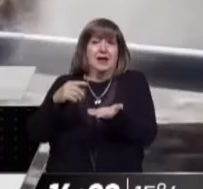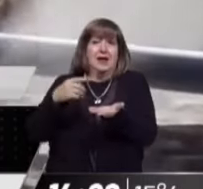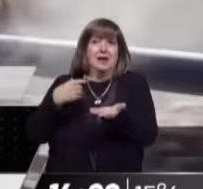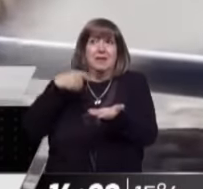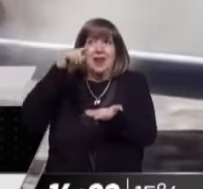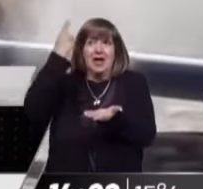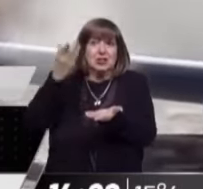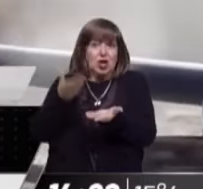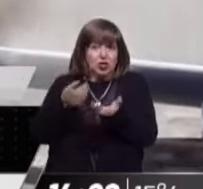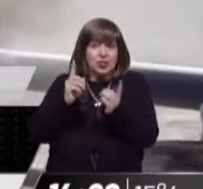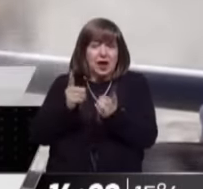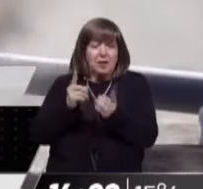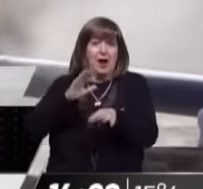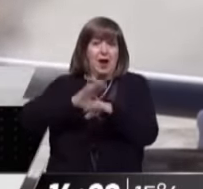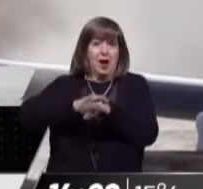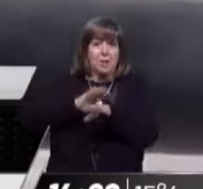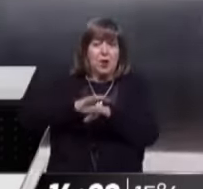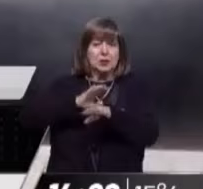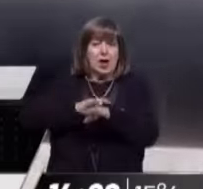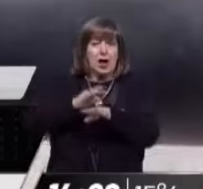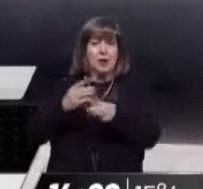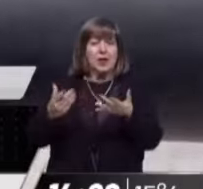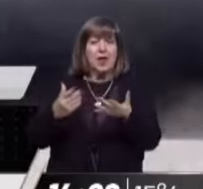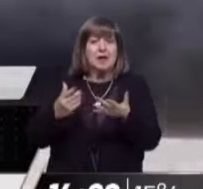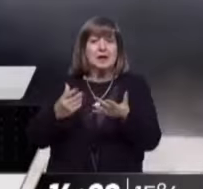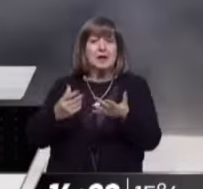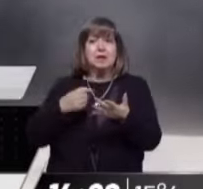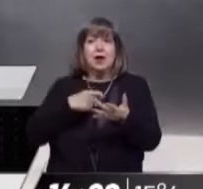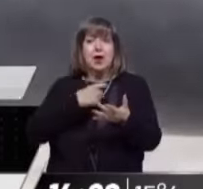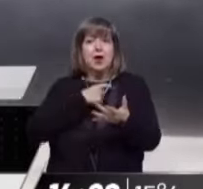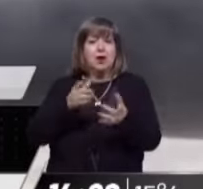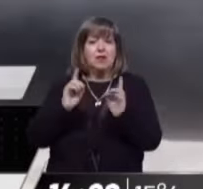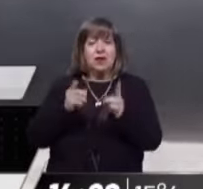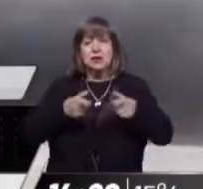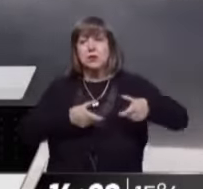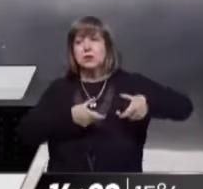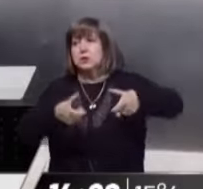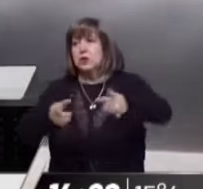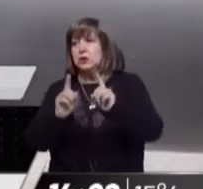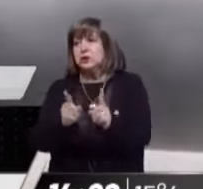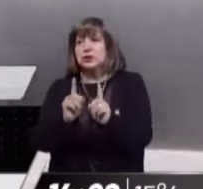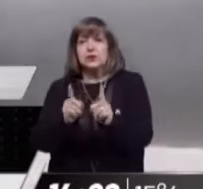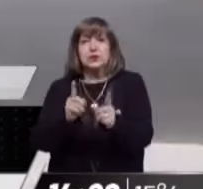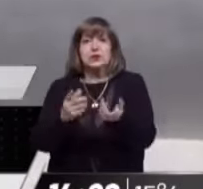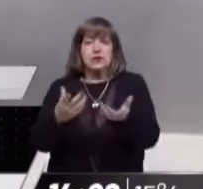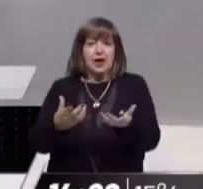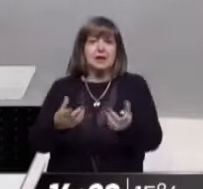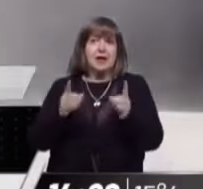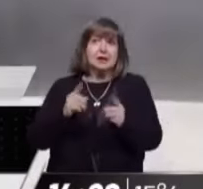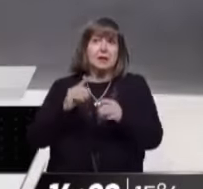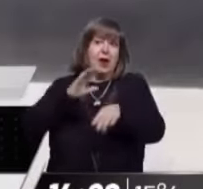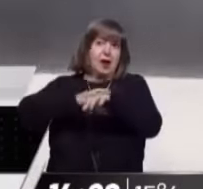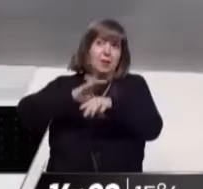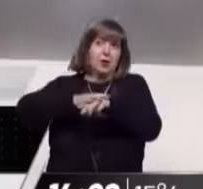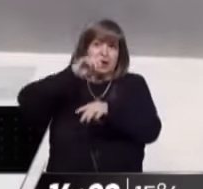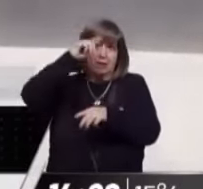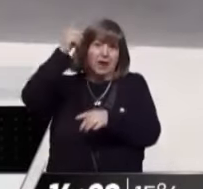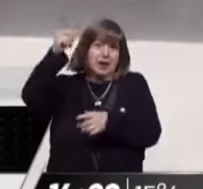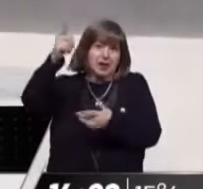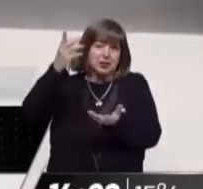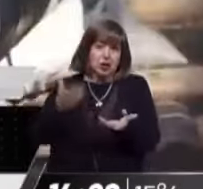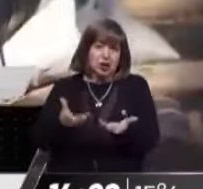de la nación y su actual riesgo de deterioro también es responsabilidad de los funcionarios nacionales. Y esto hay que dejarlo muy